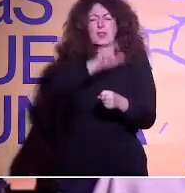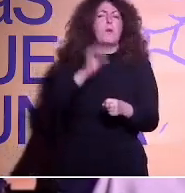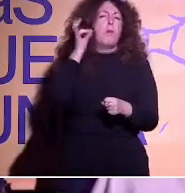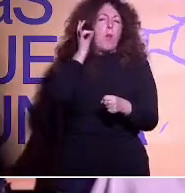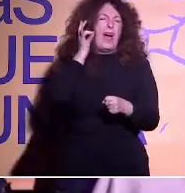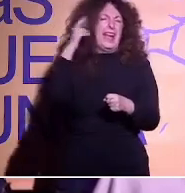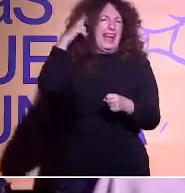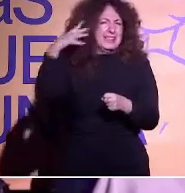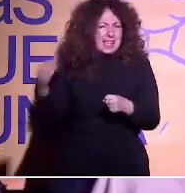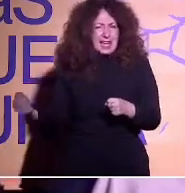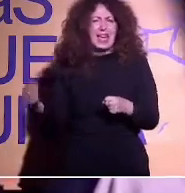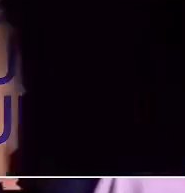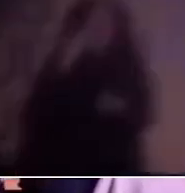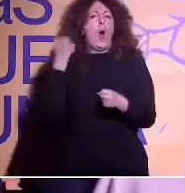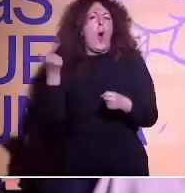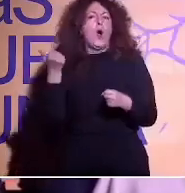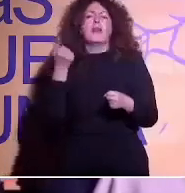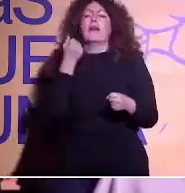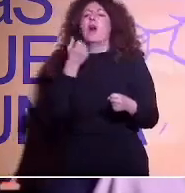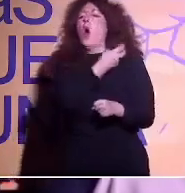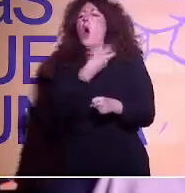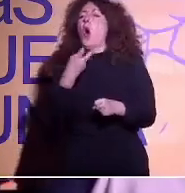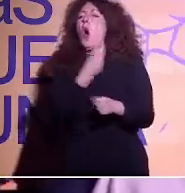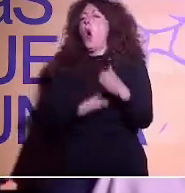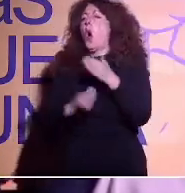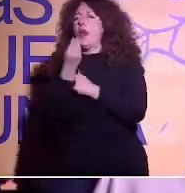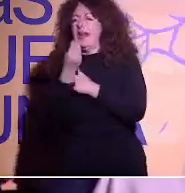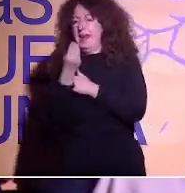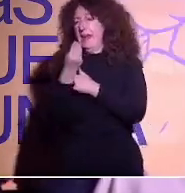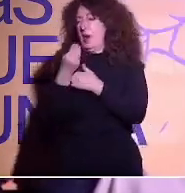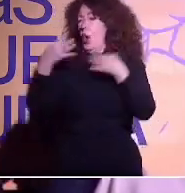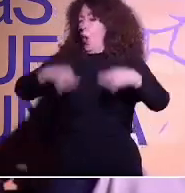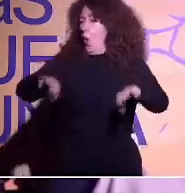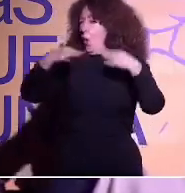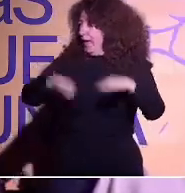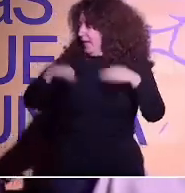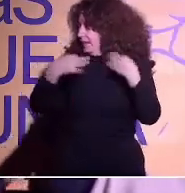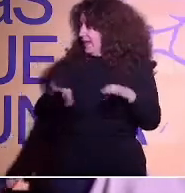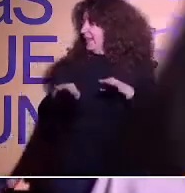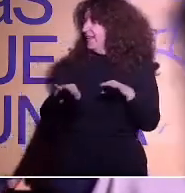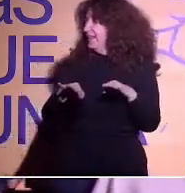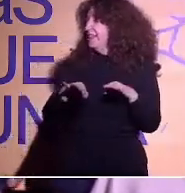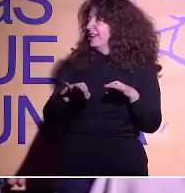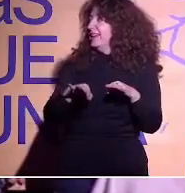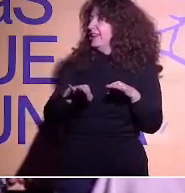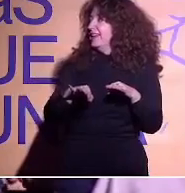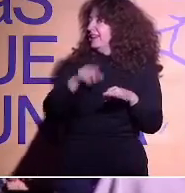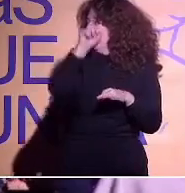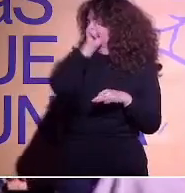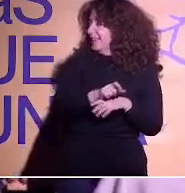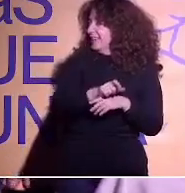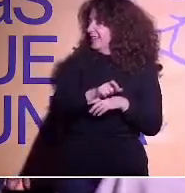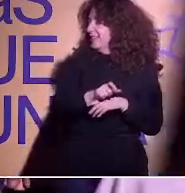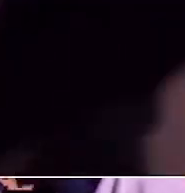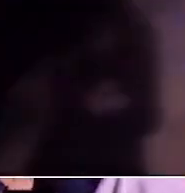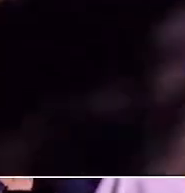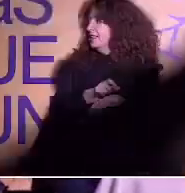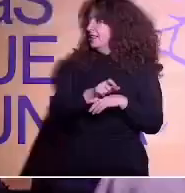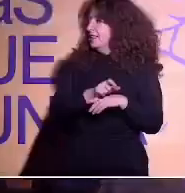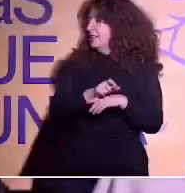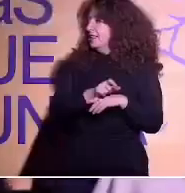honrada de origen humilde que se presente a las primarias de podemos y que si así lo decide la